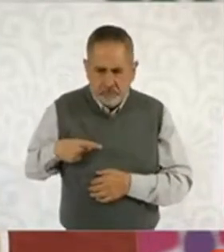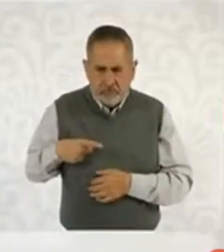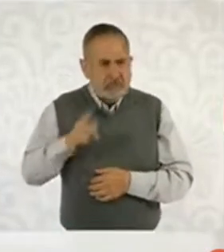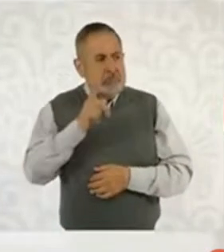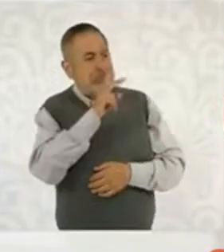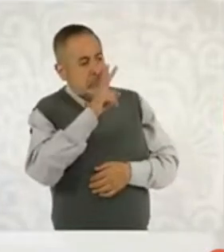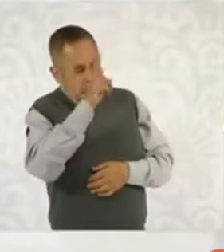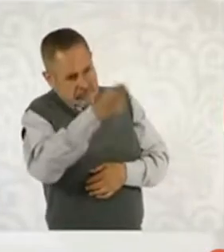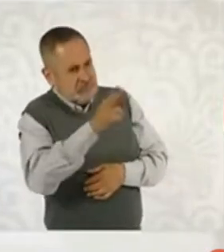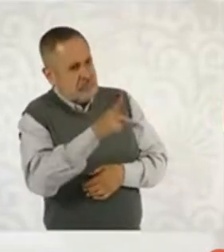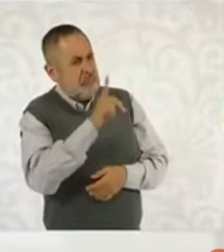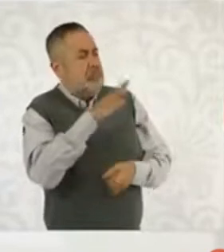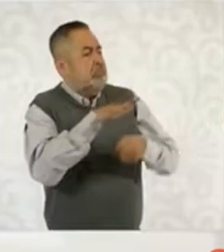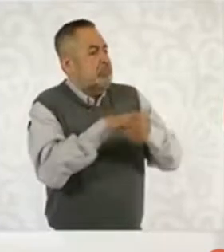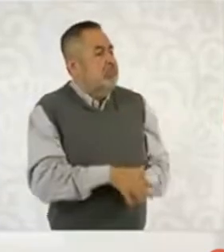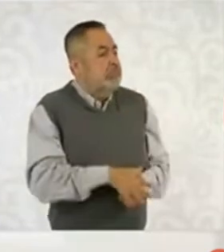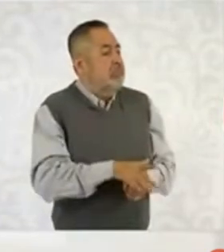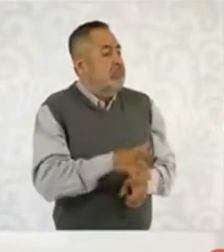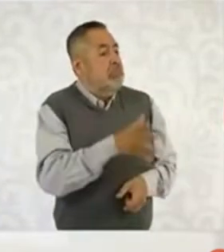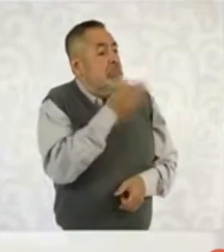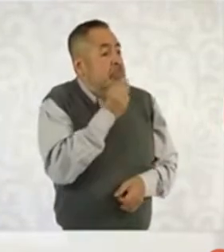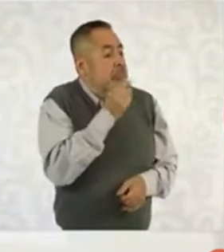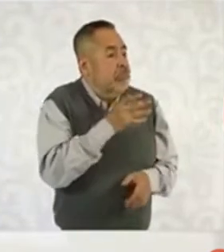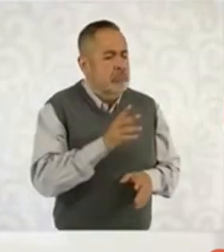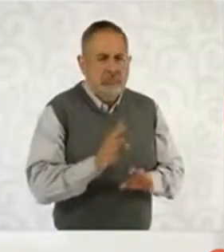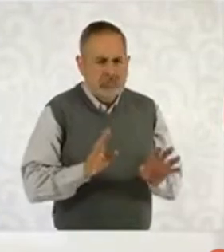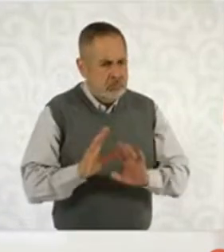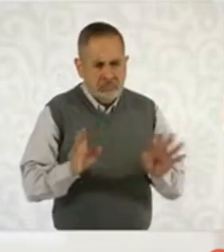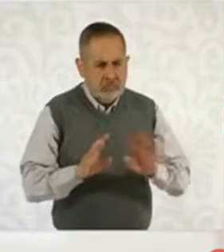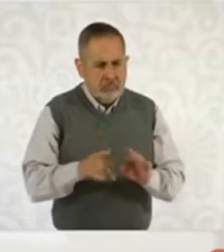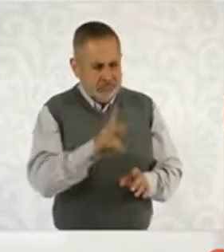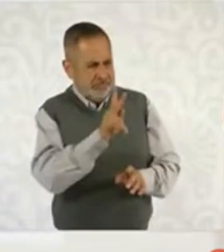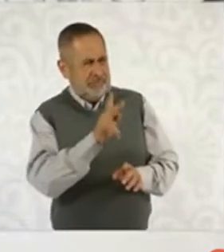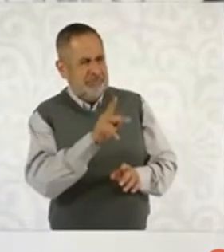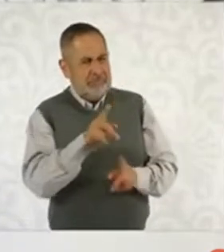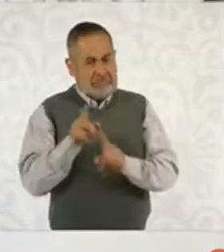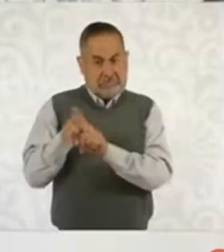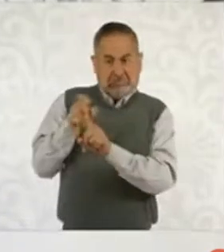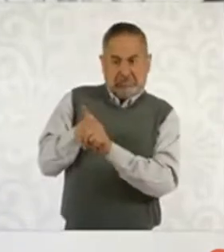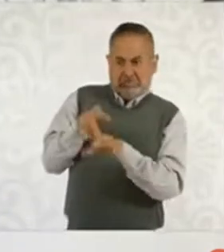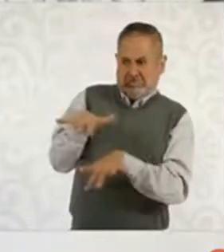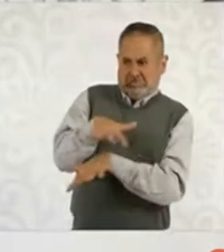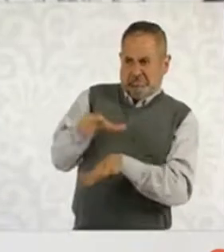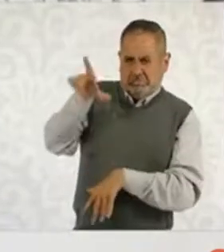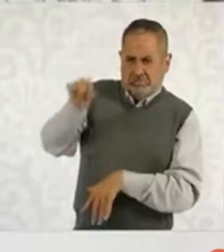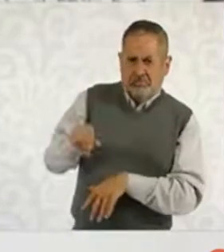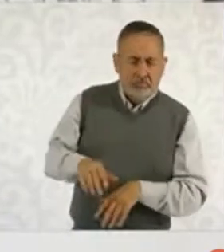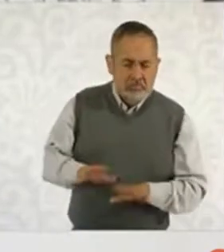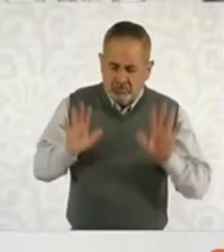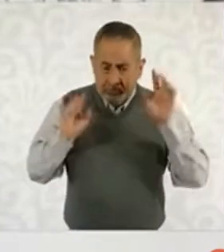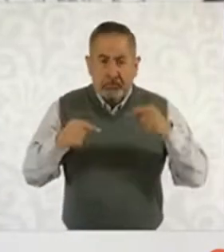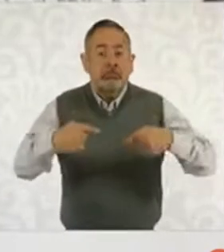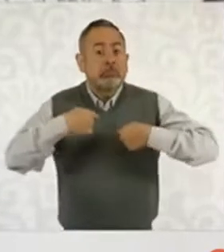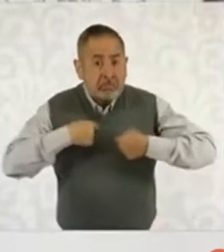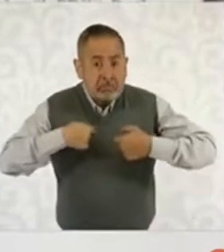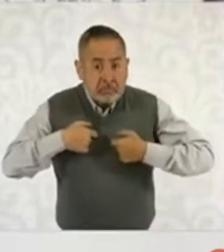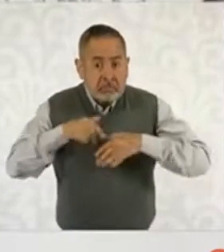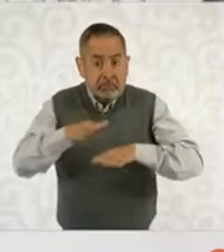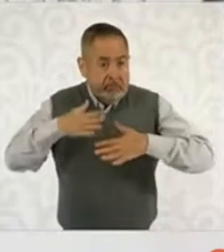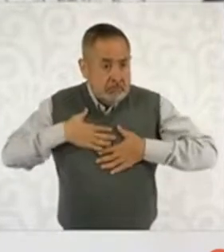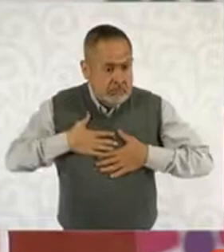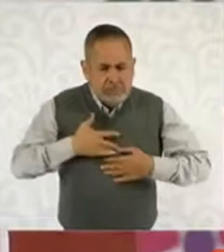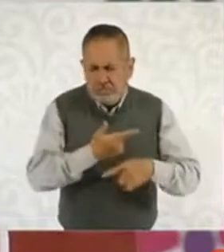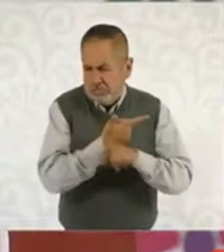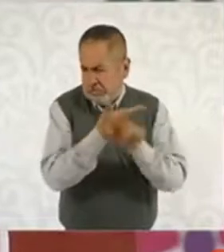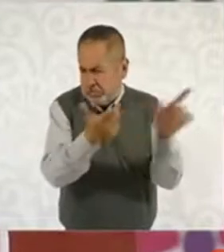censura. ¿Hasta dónde puede llegar una crítica de este tipo? Repito, en mi caso,